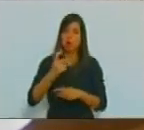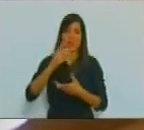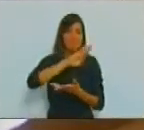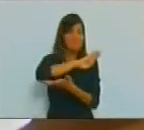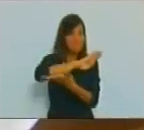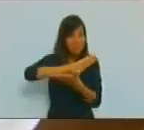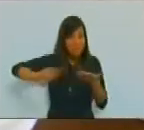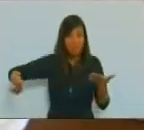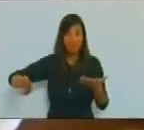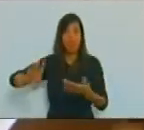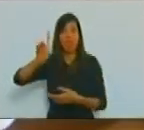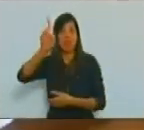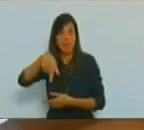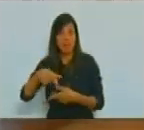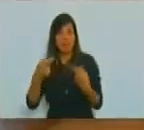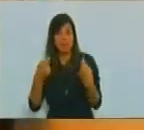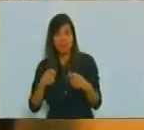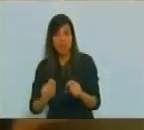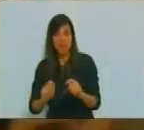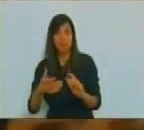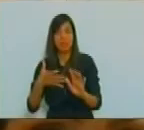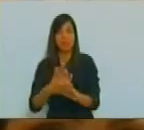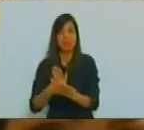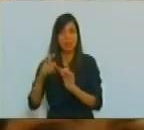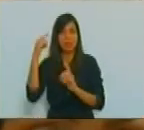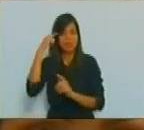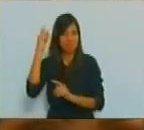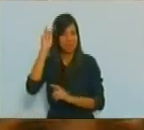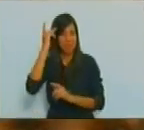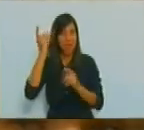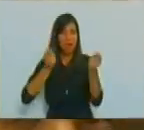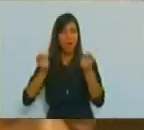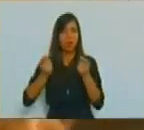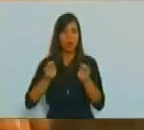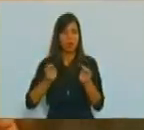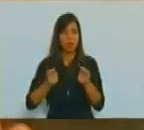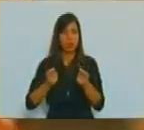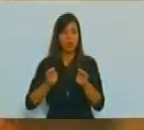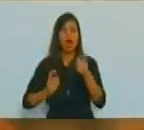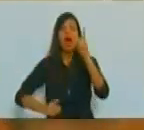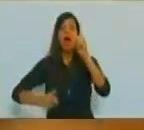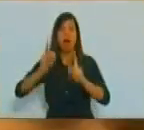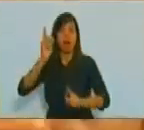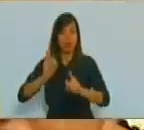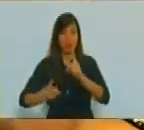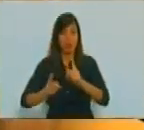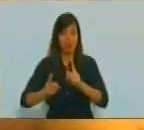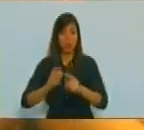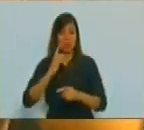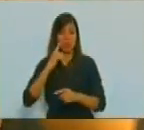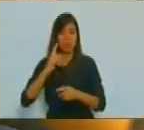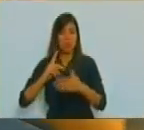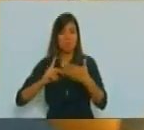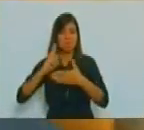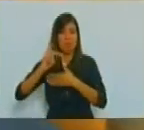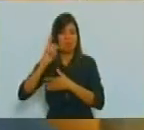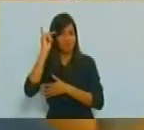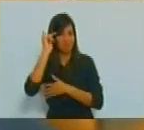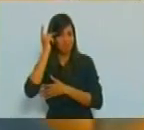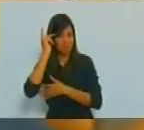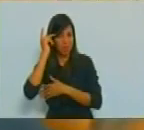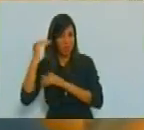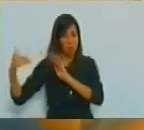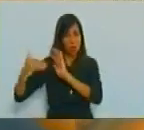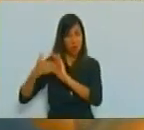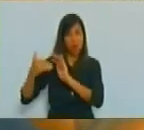tratado de ser manipulada psicológicamente muchas operaciones psicológicas se han tratado de realizar con la juventud